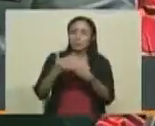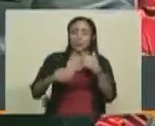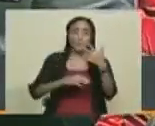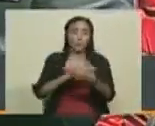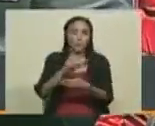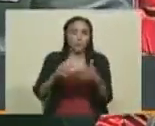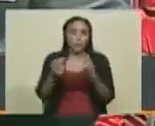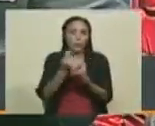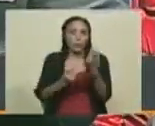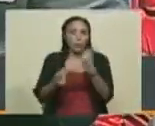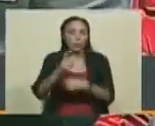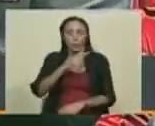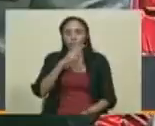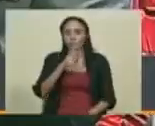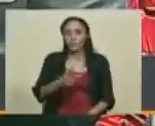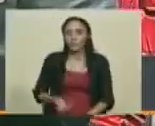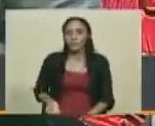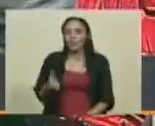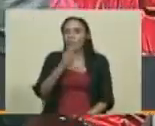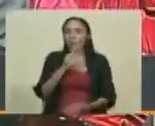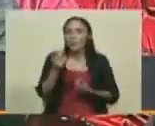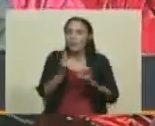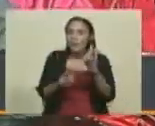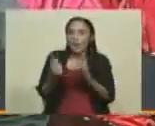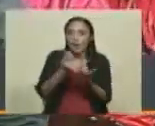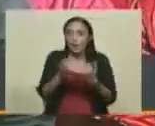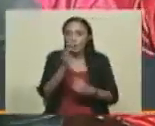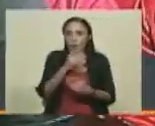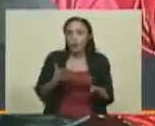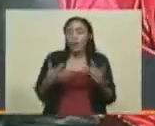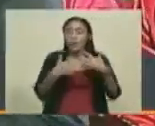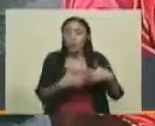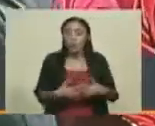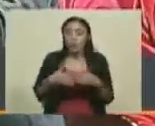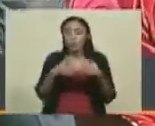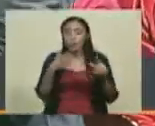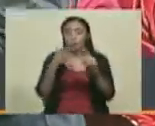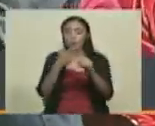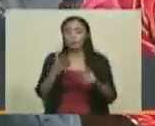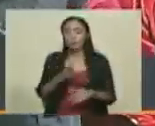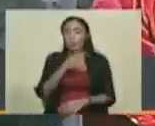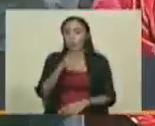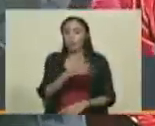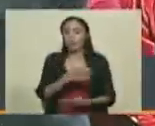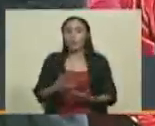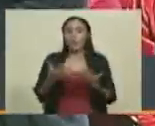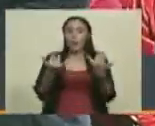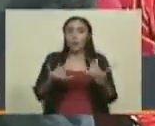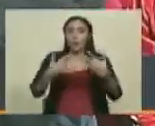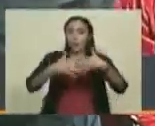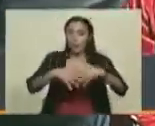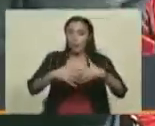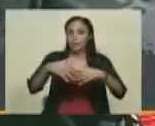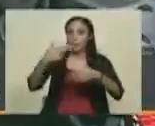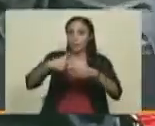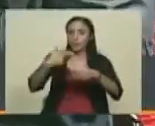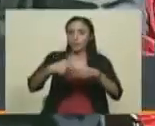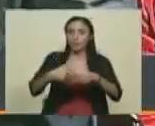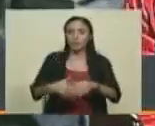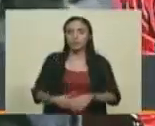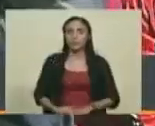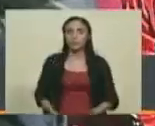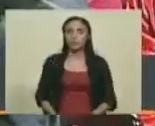económica despiadada que ha desatado el imperialismo sobre Venezuela. Y es PDVSA, Petróleo de